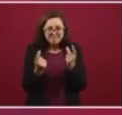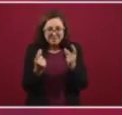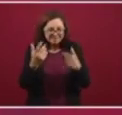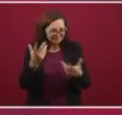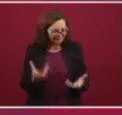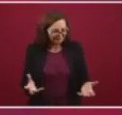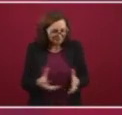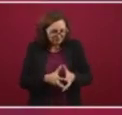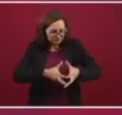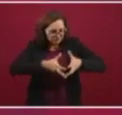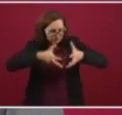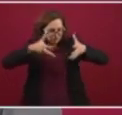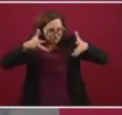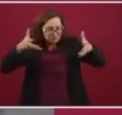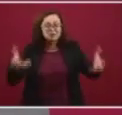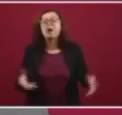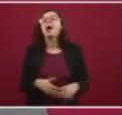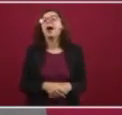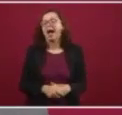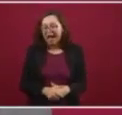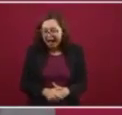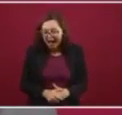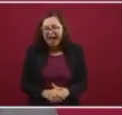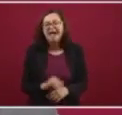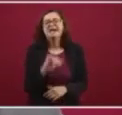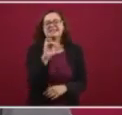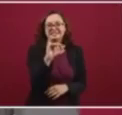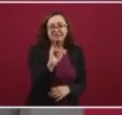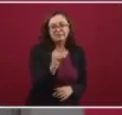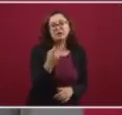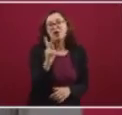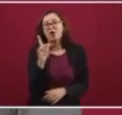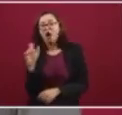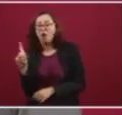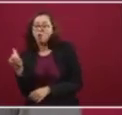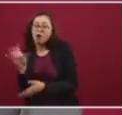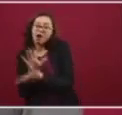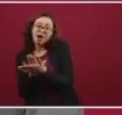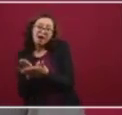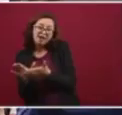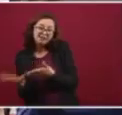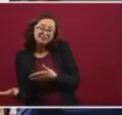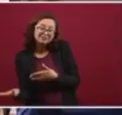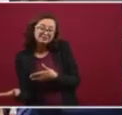Sí, nada más que no tendríamos agua.